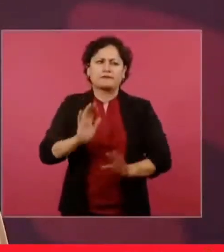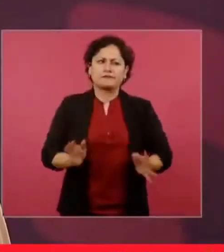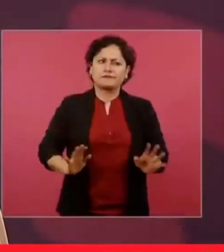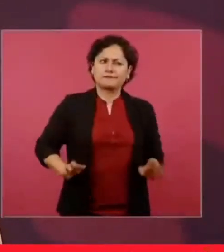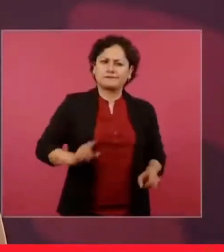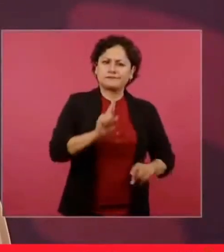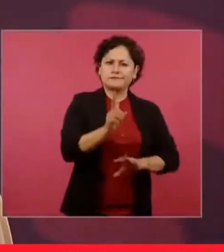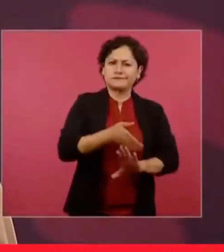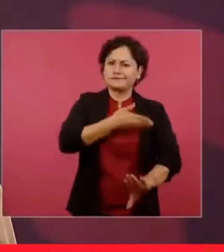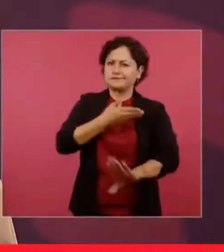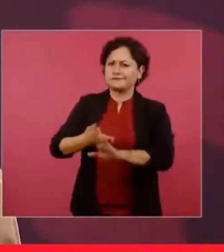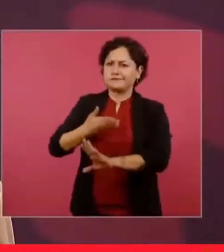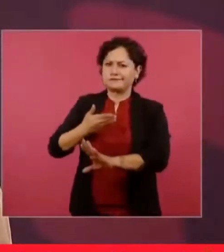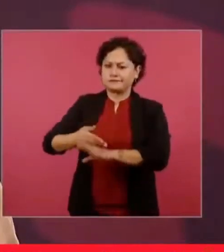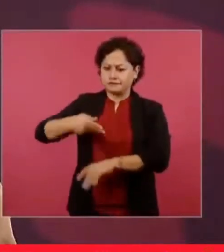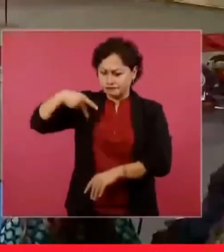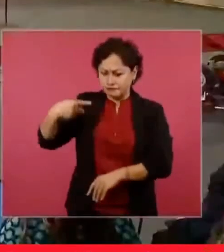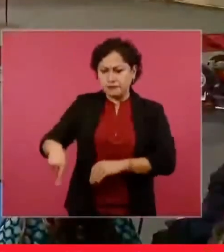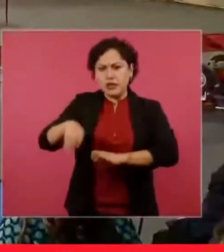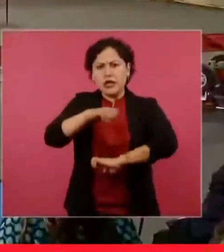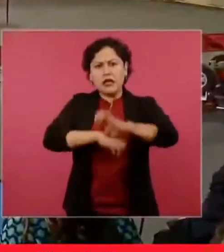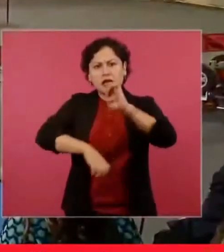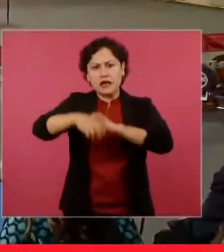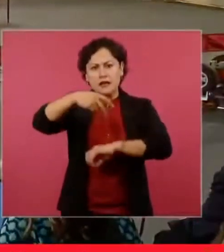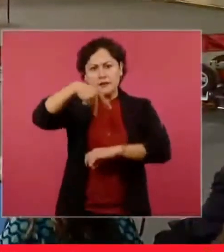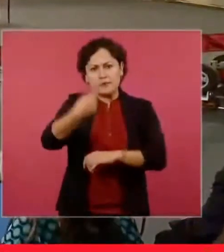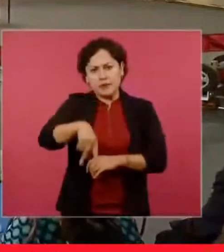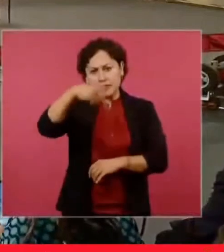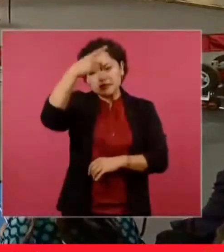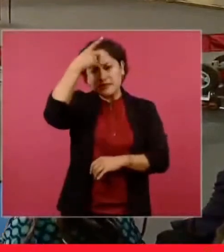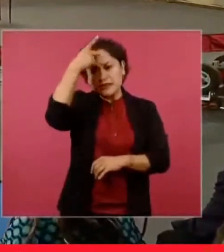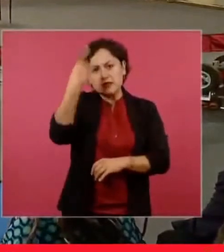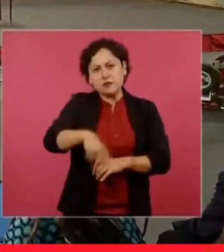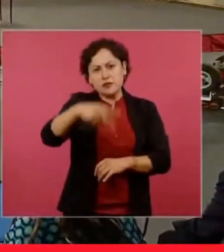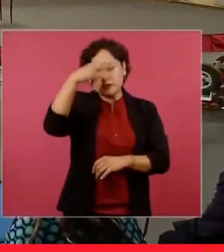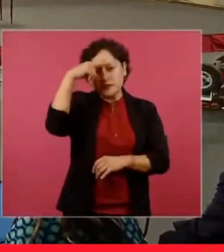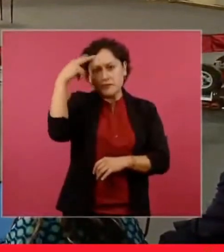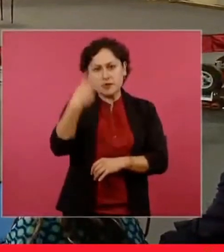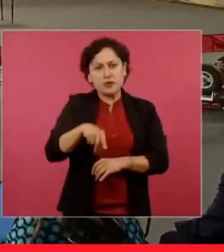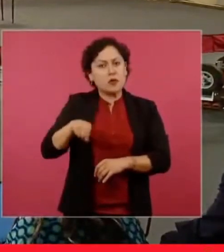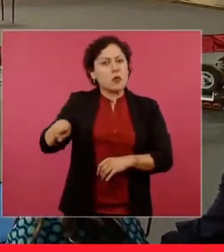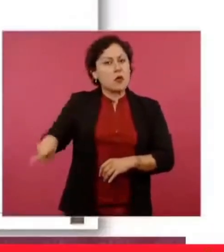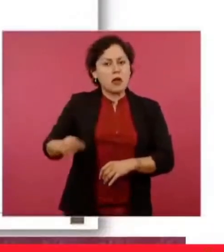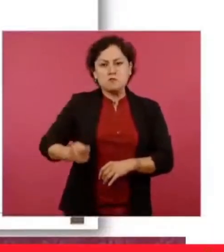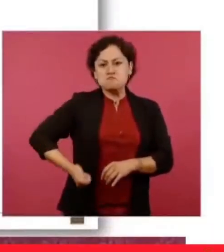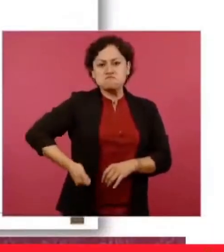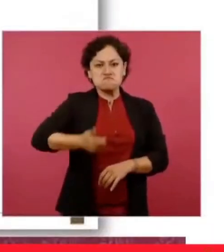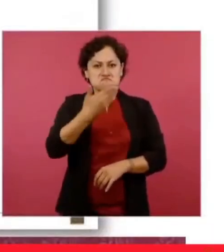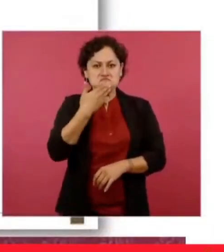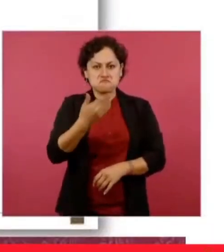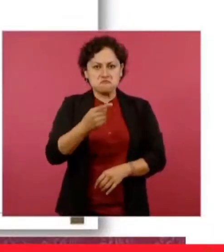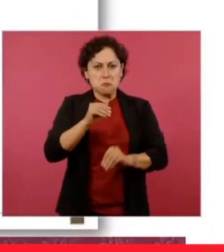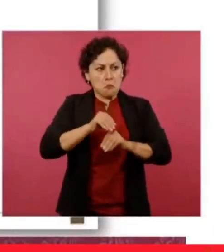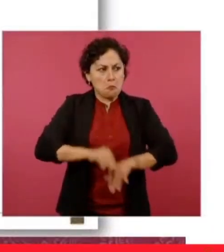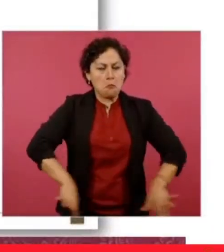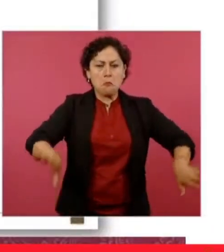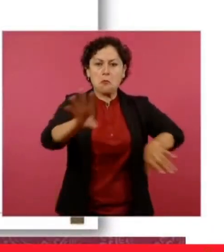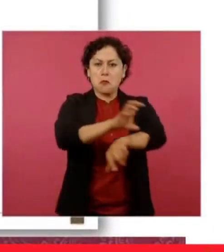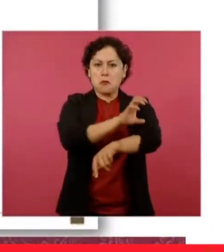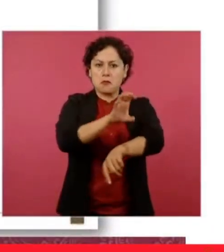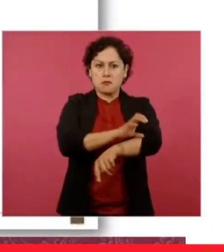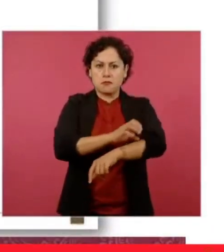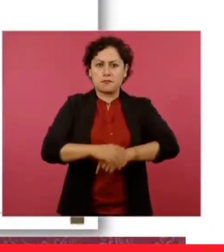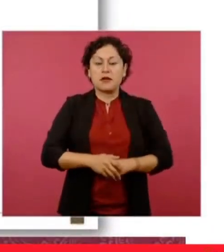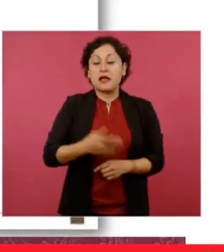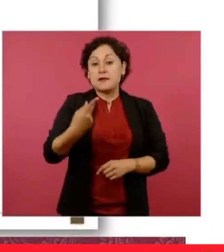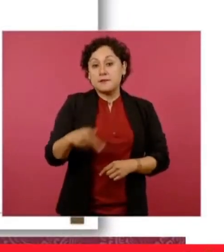a la empresa pública en el principal productor de electricidad de México. Pero esta información es absolutamente